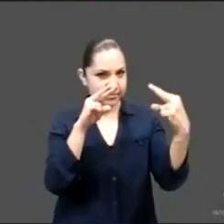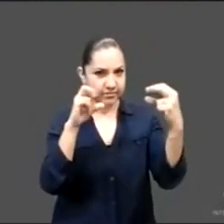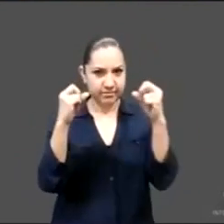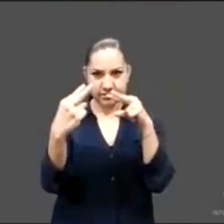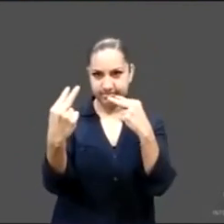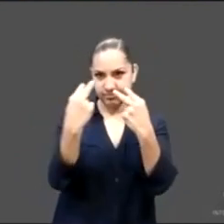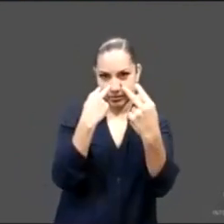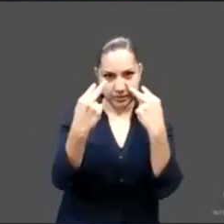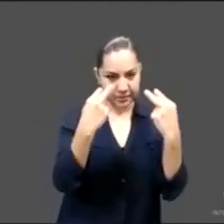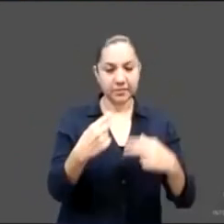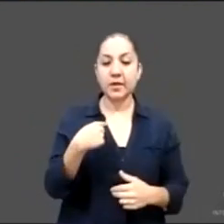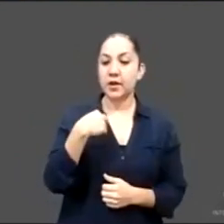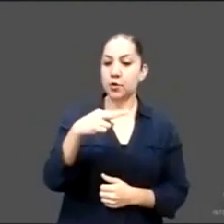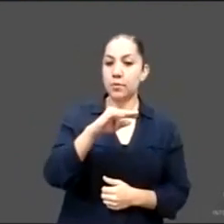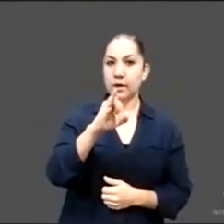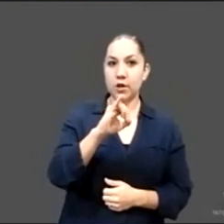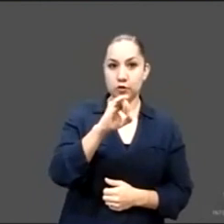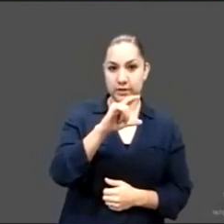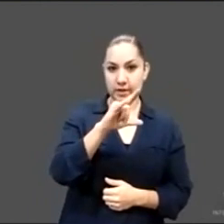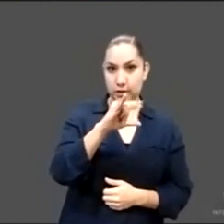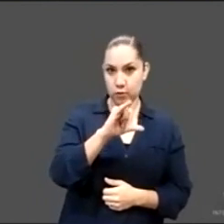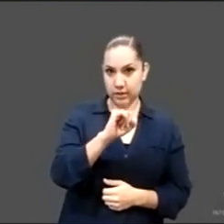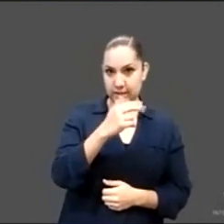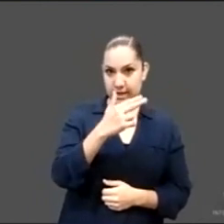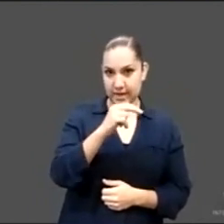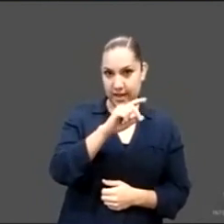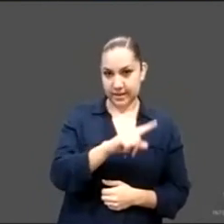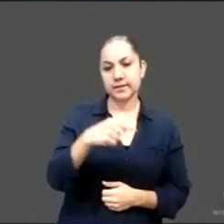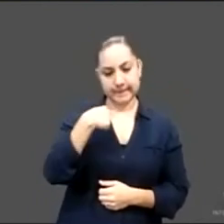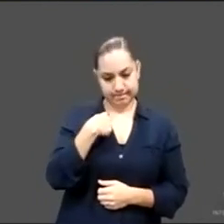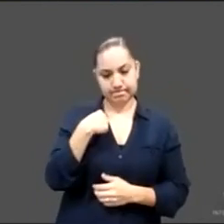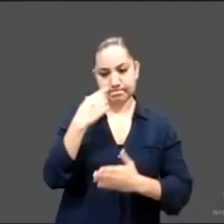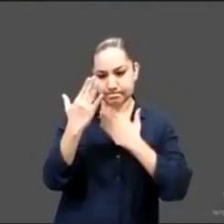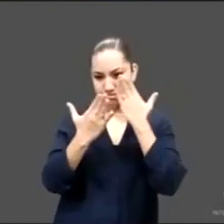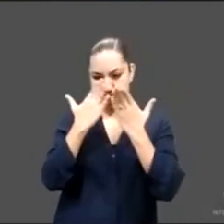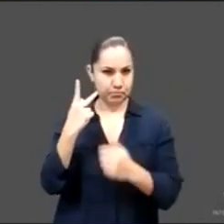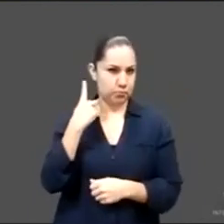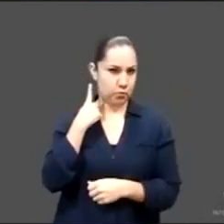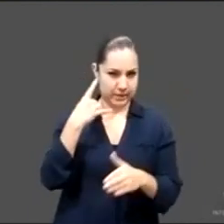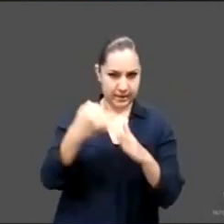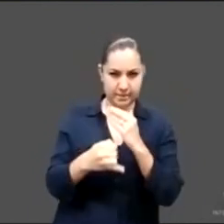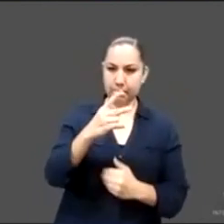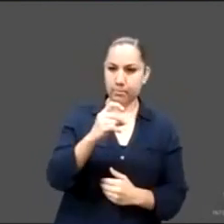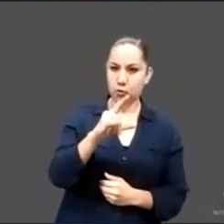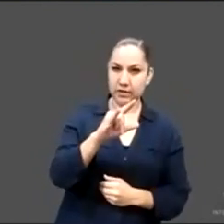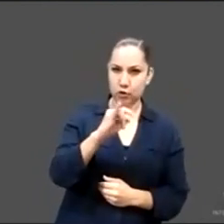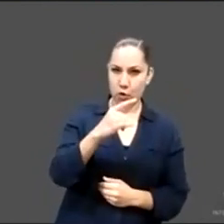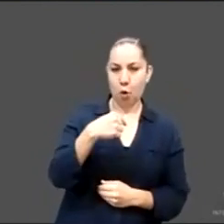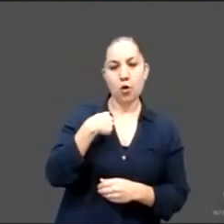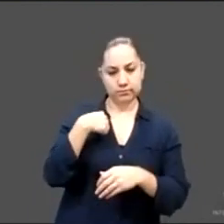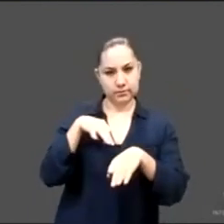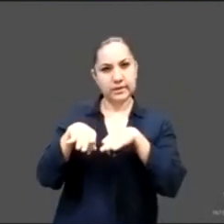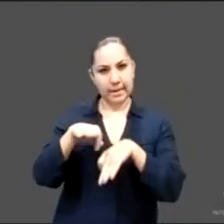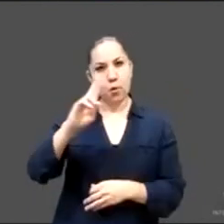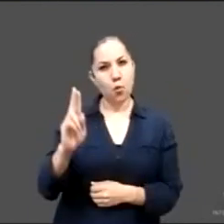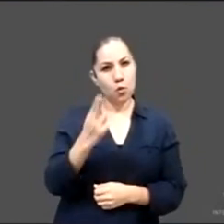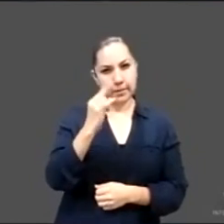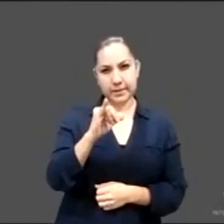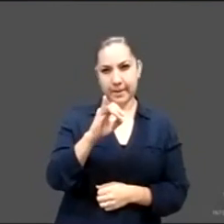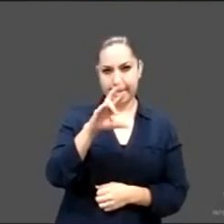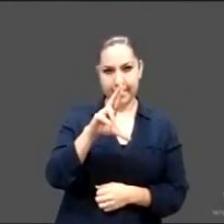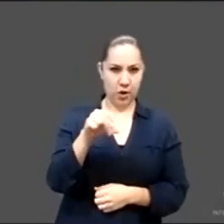soy politólogo y trabajo en la Universidad Iberoamericana de Puebla. Muy bienvenidos y muy bienvenidas